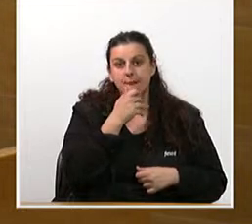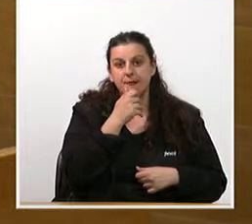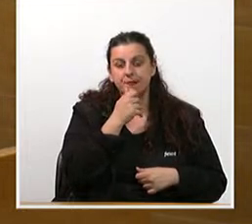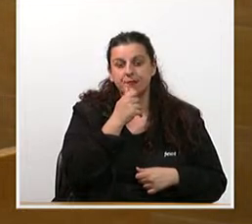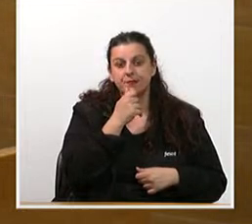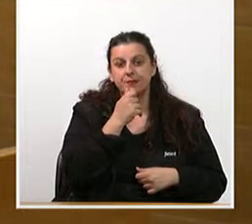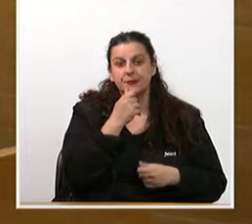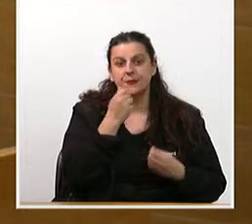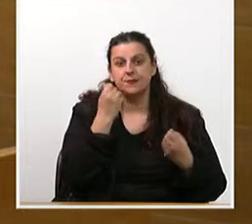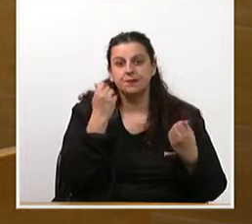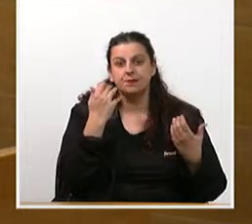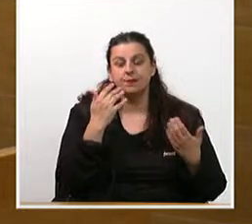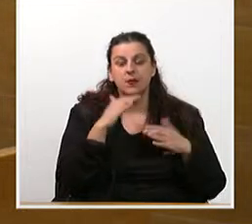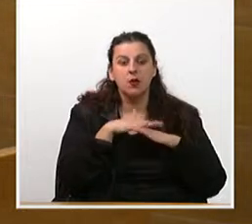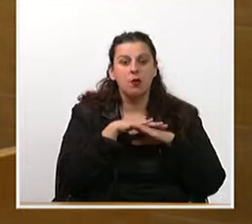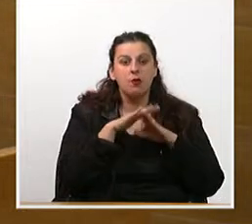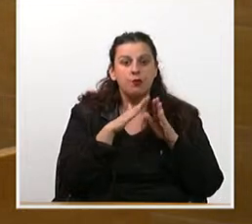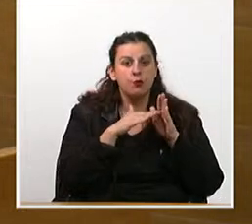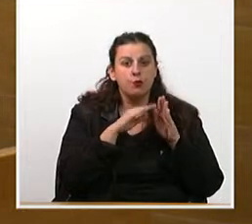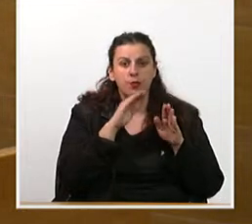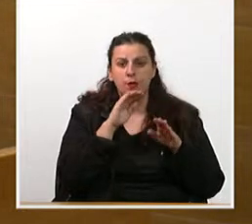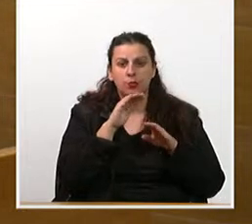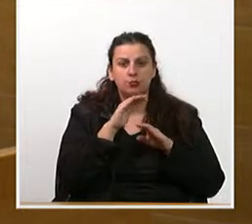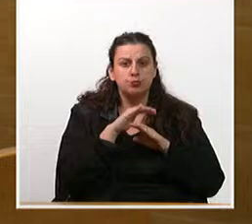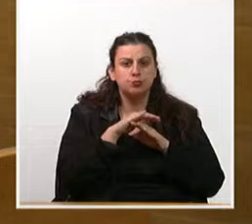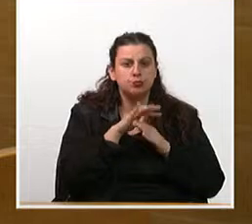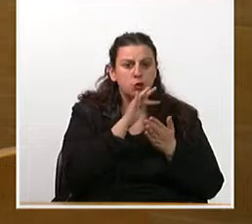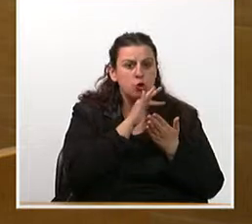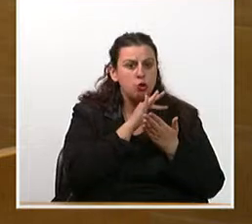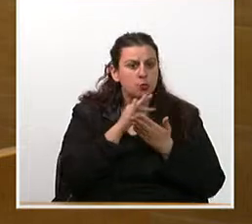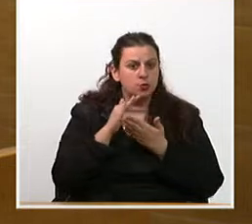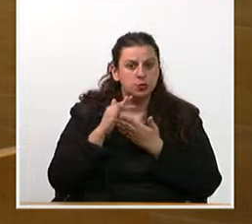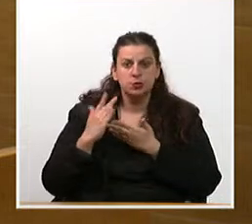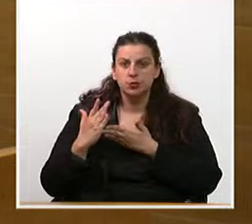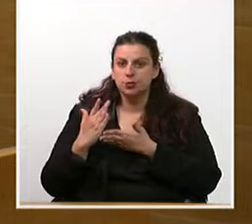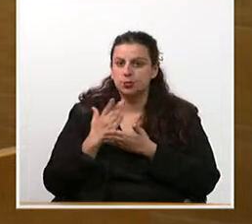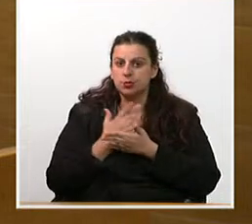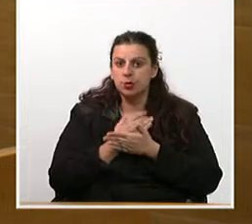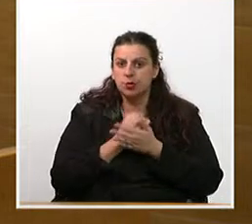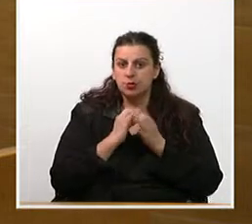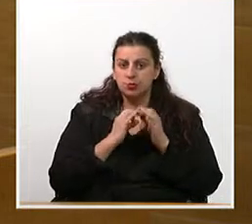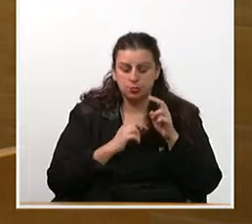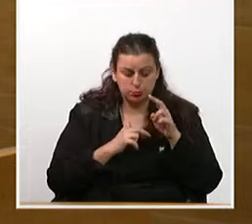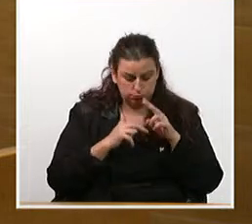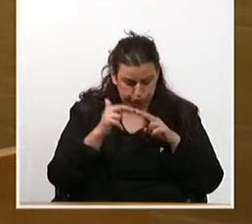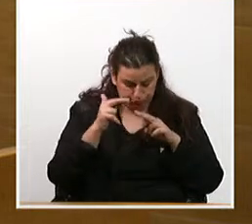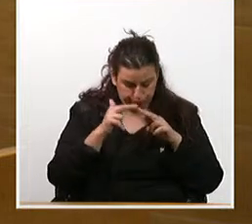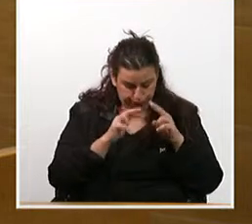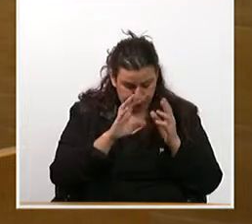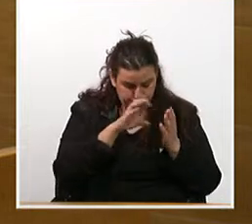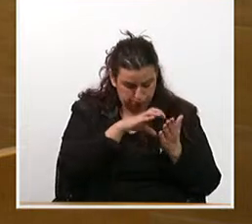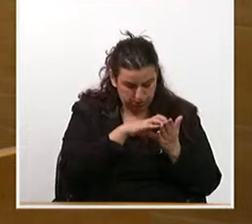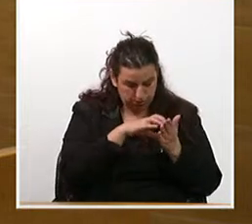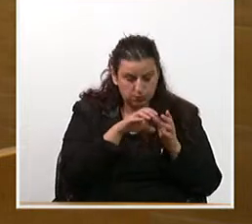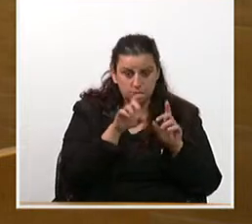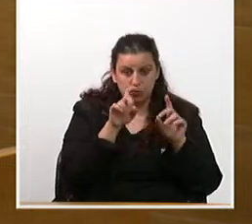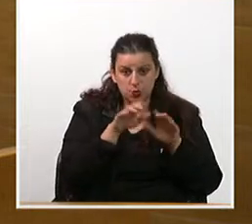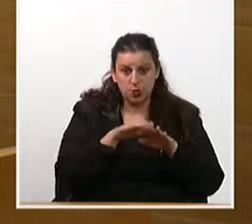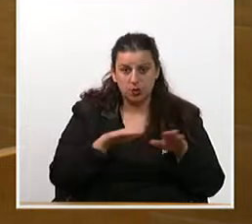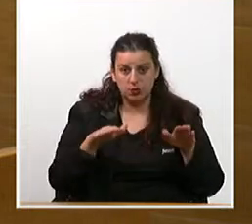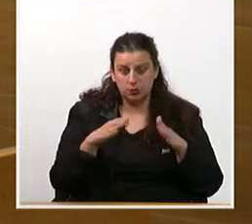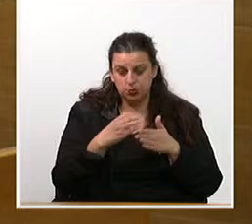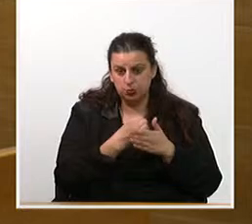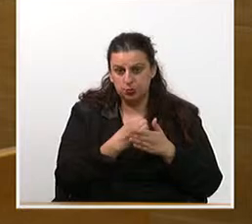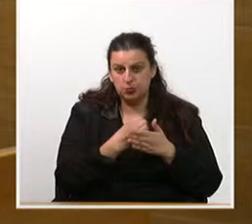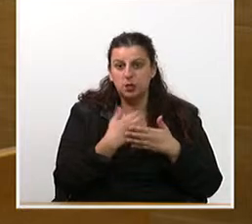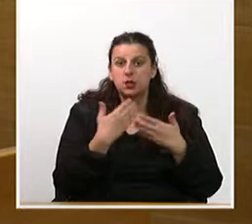bien el actual consell va a cumplir con todos los compromisos adquiridos referentes a la construcción de nuevos centros educativos por lo tanto